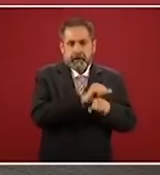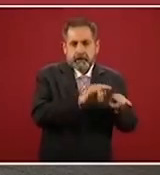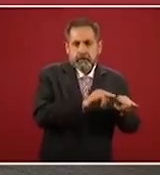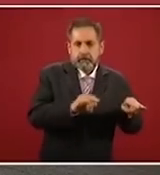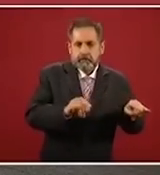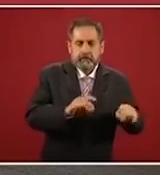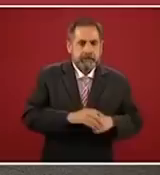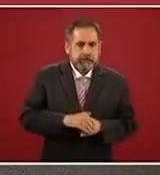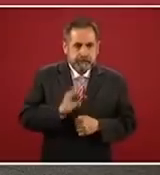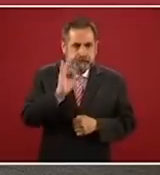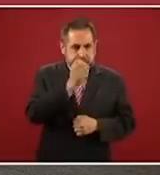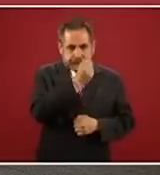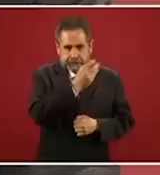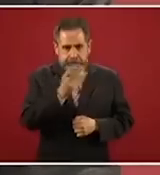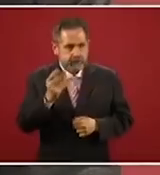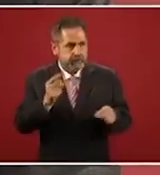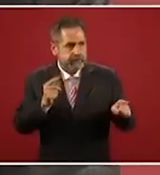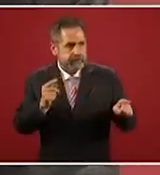habían